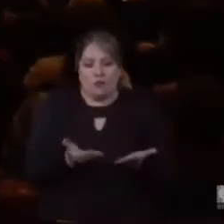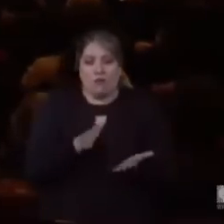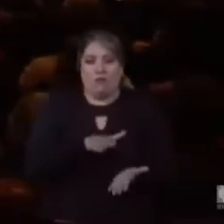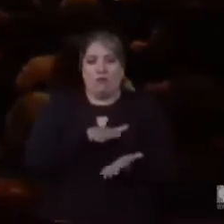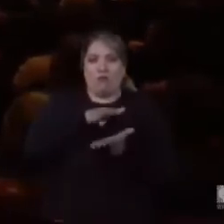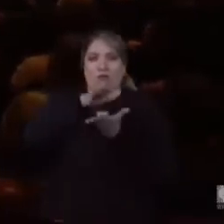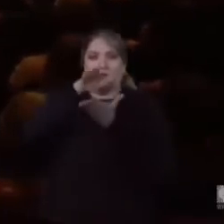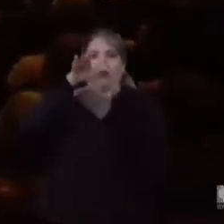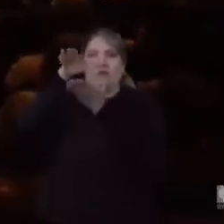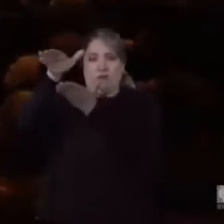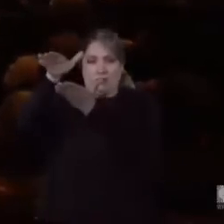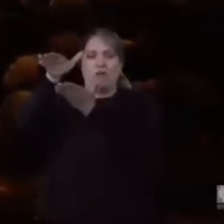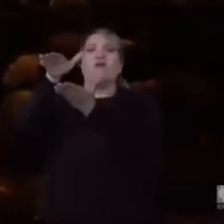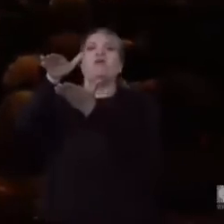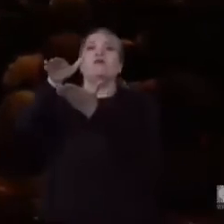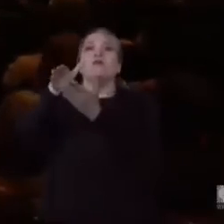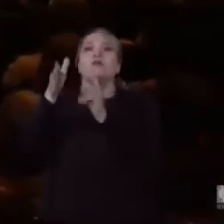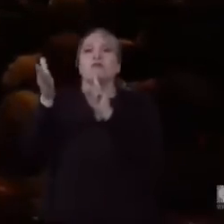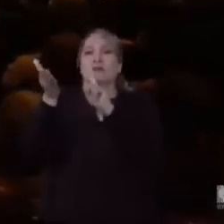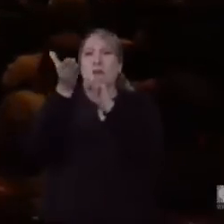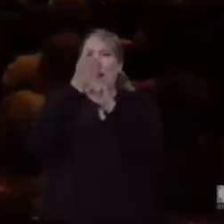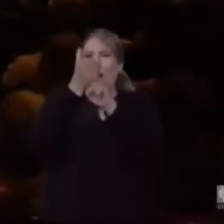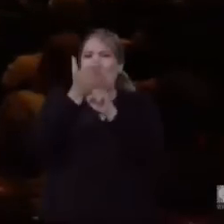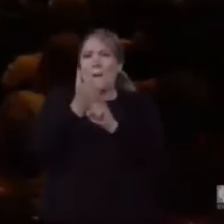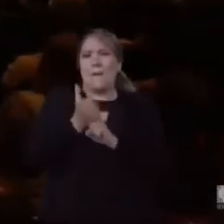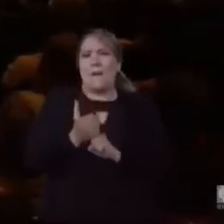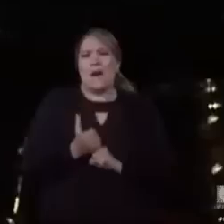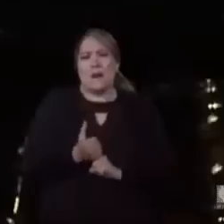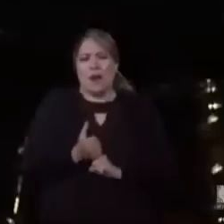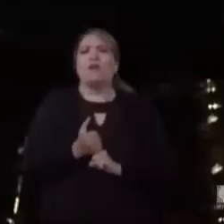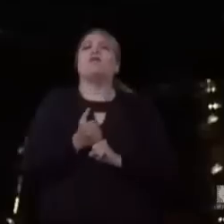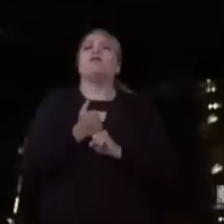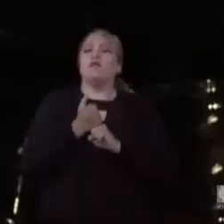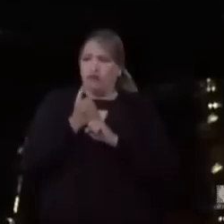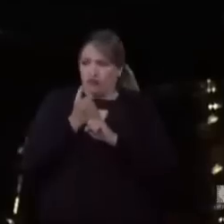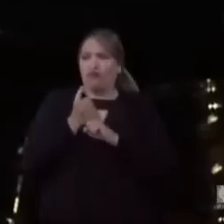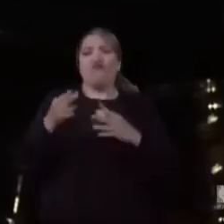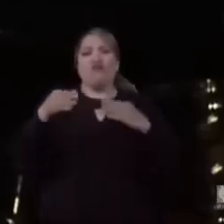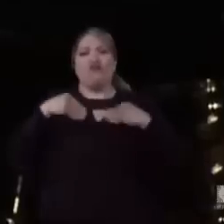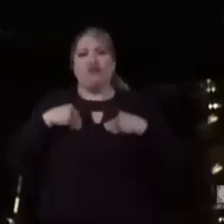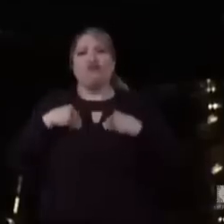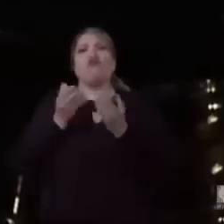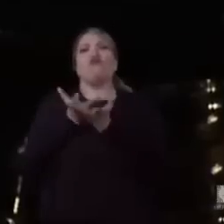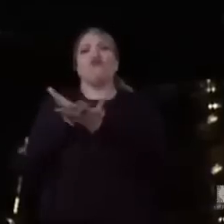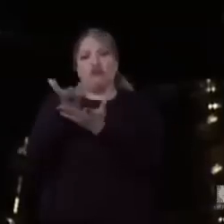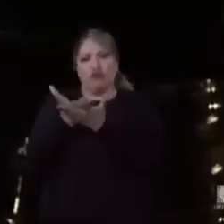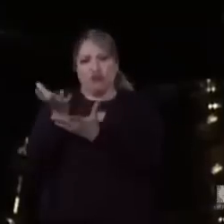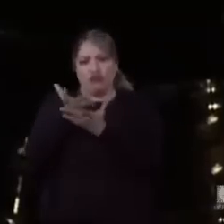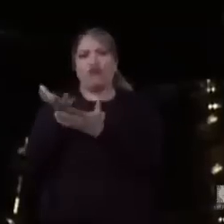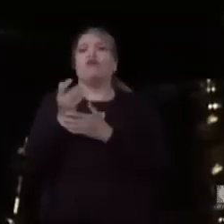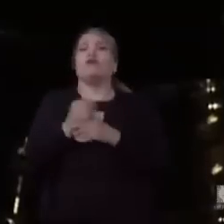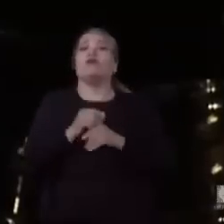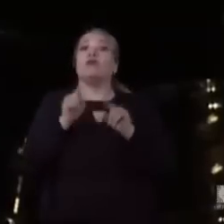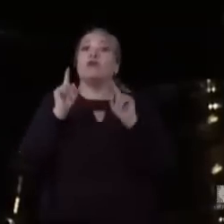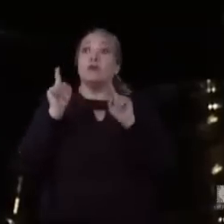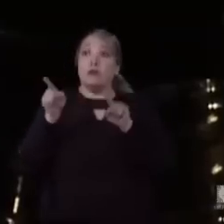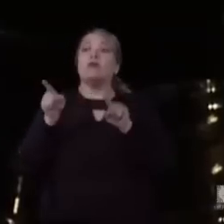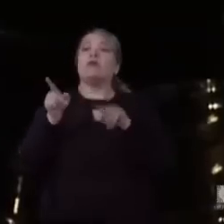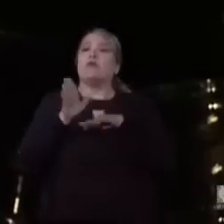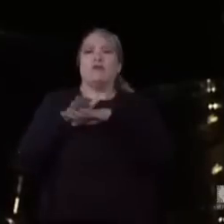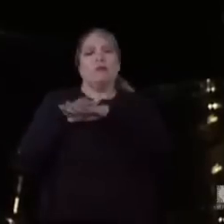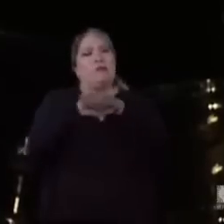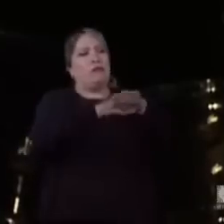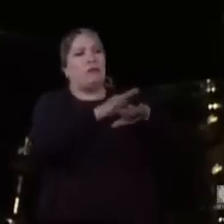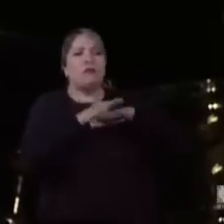el texto de hallazgos del que se siguen las recomendaciones. Desde allí hacemos una llamada a